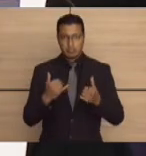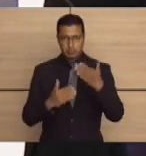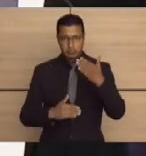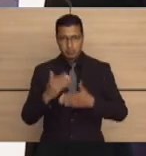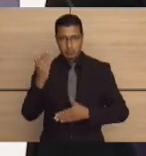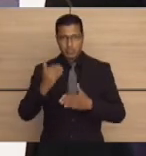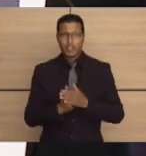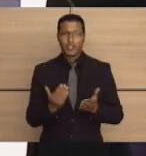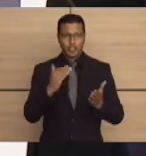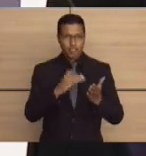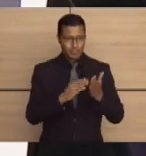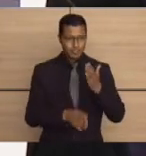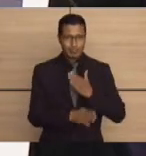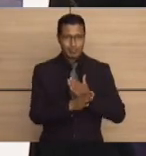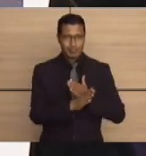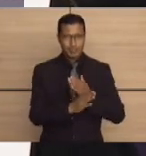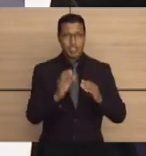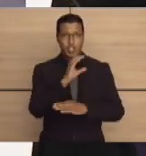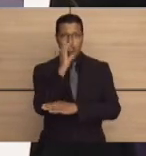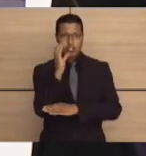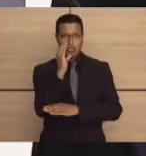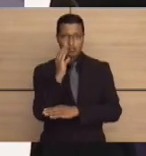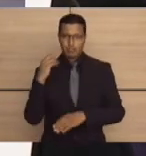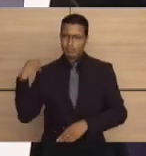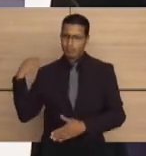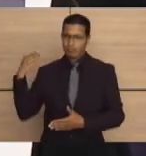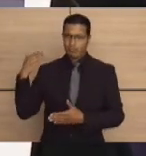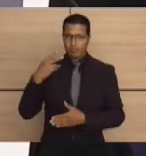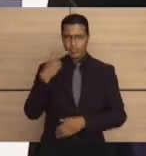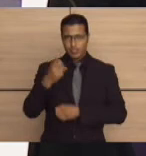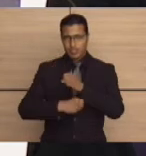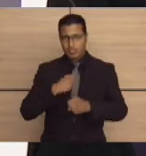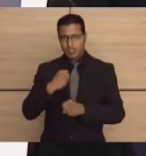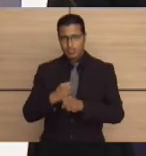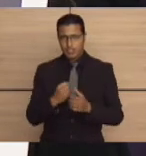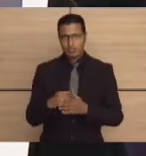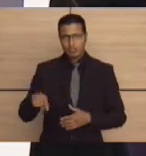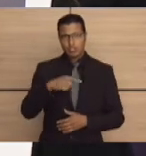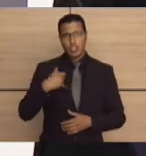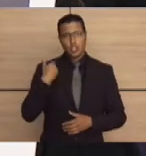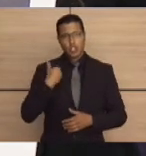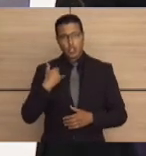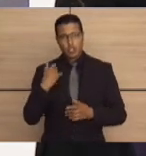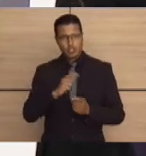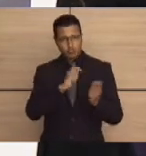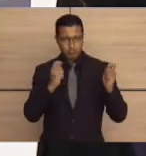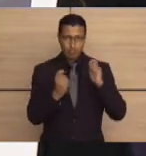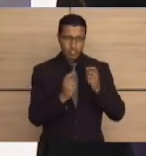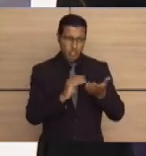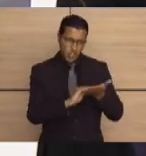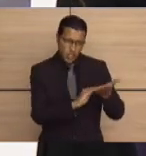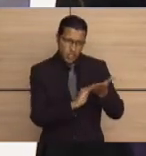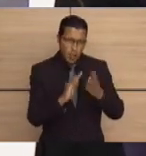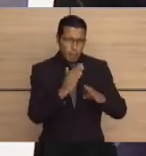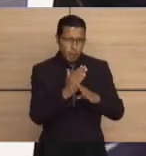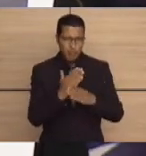Inicio nuevamente a la reflexión Colombia en el Tricentenario, una mirada desde las y los jóvenes apostando a la resolución de los problemas del país. A